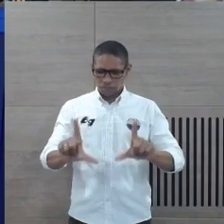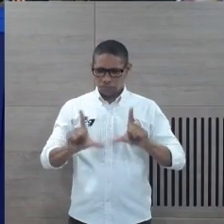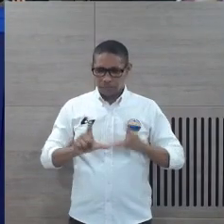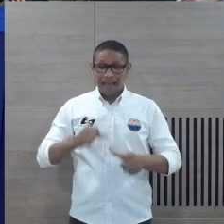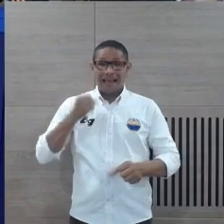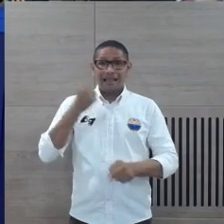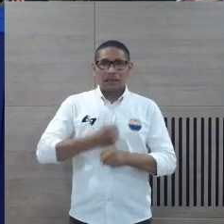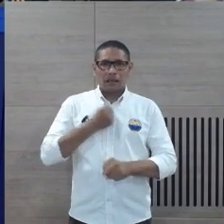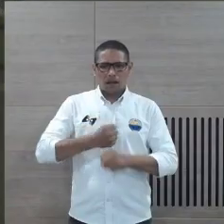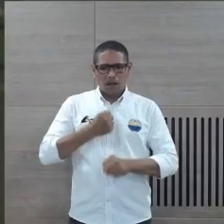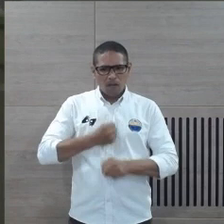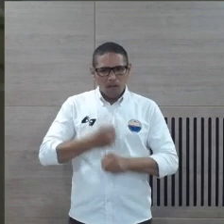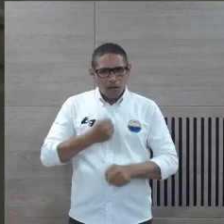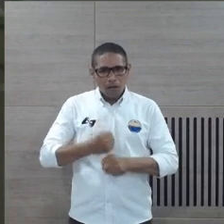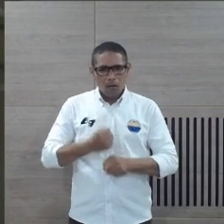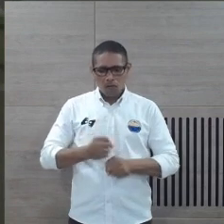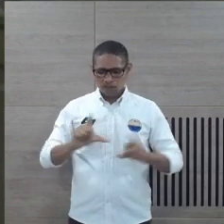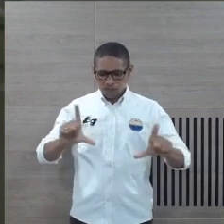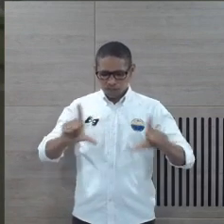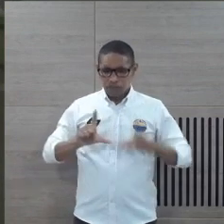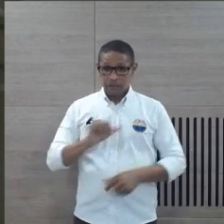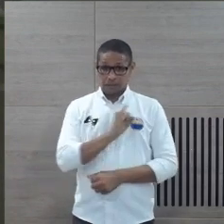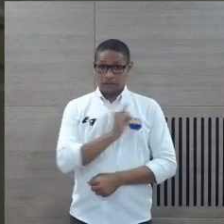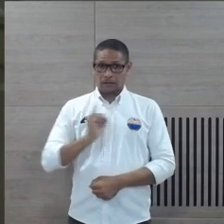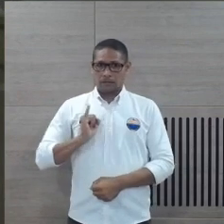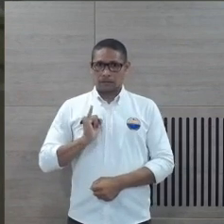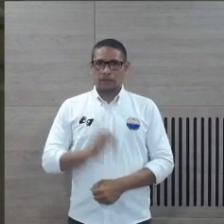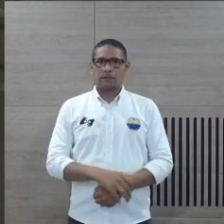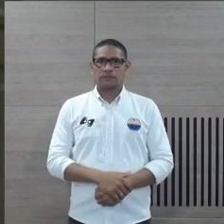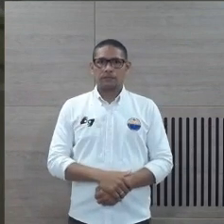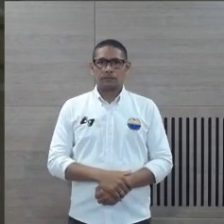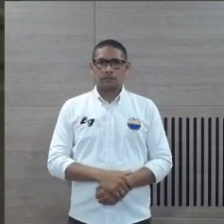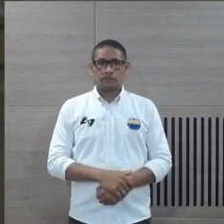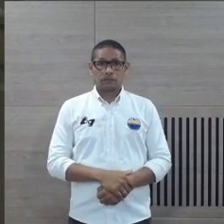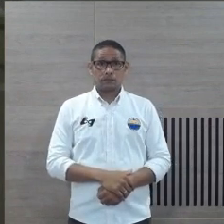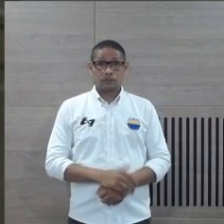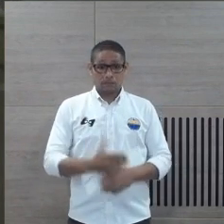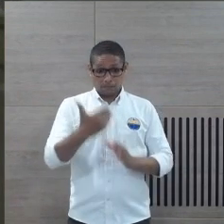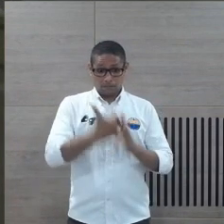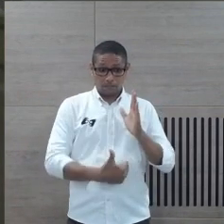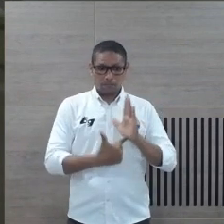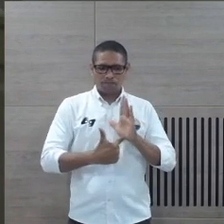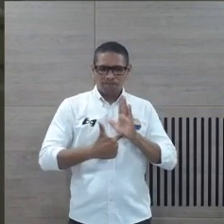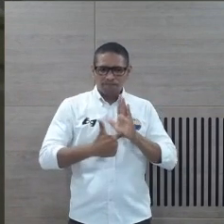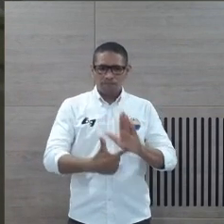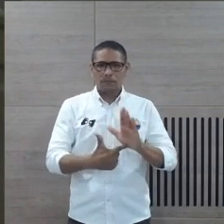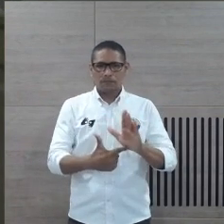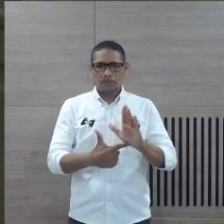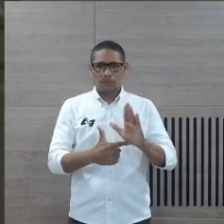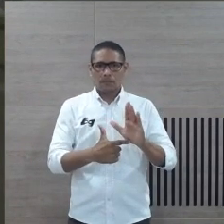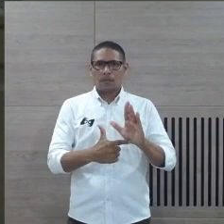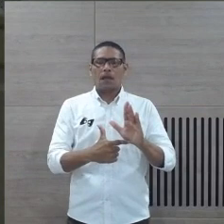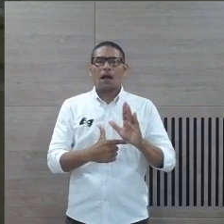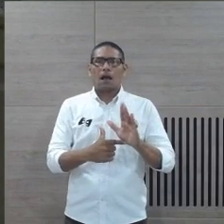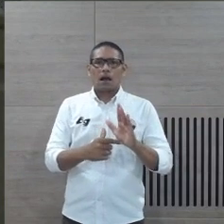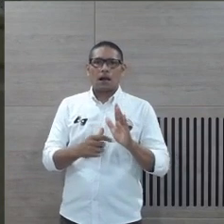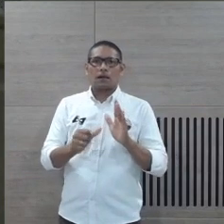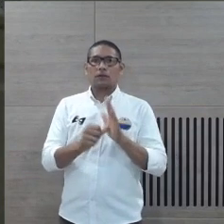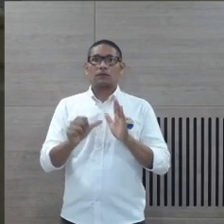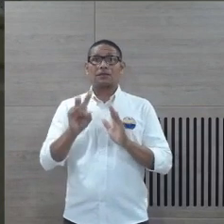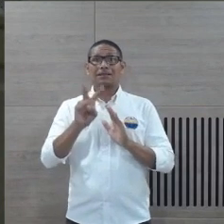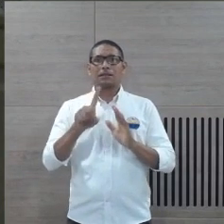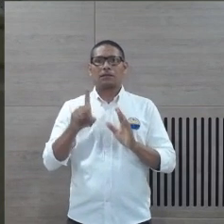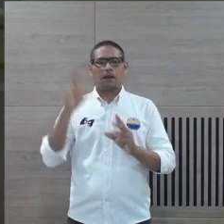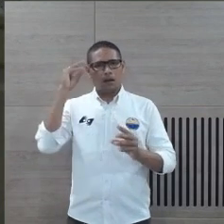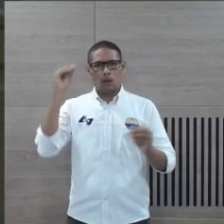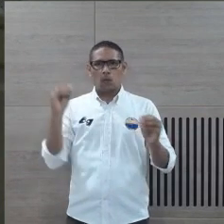de reconocimiento de trabajo de grado. Según el artículo 72 del Acuerdo Académico número 41 del 2017, el acta individual de